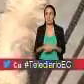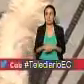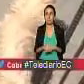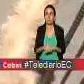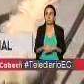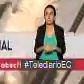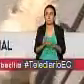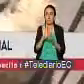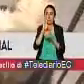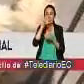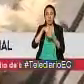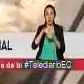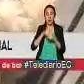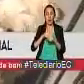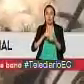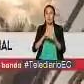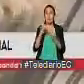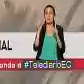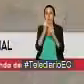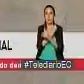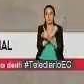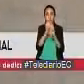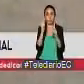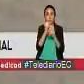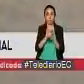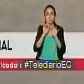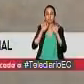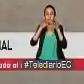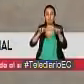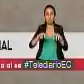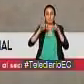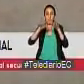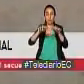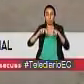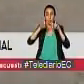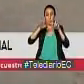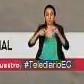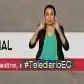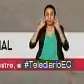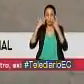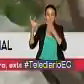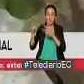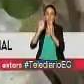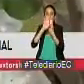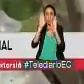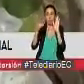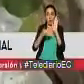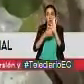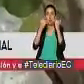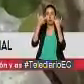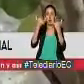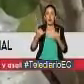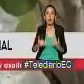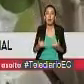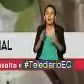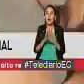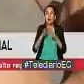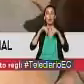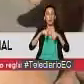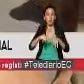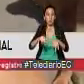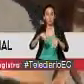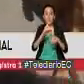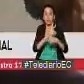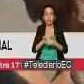La incorporación del maltrato animal y la zoofilia como delitos de acción privada en el Código Orgánico Integral Penal se considera un avance significativo